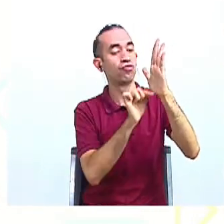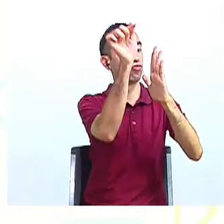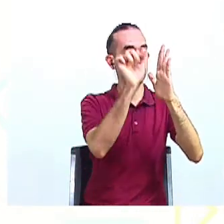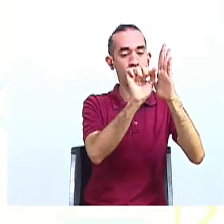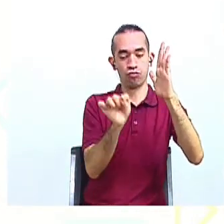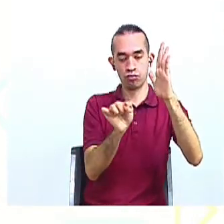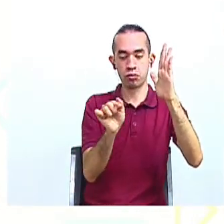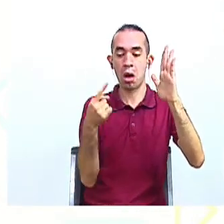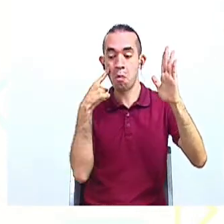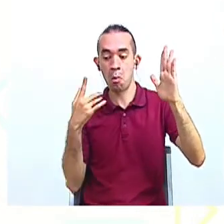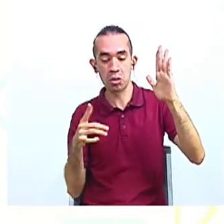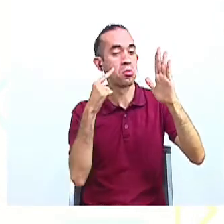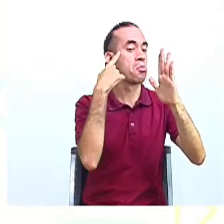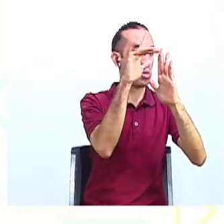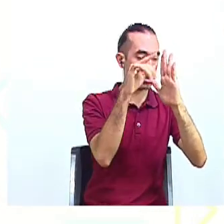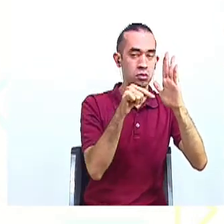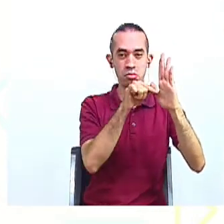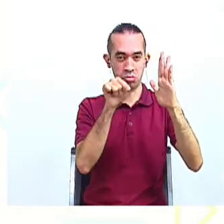la misma medida.